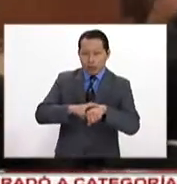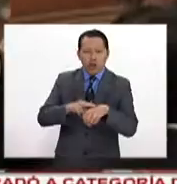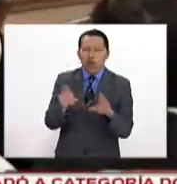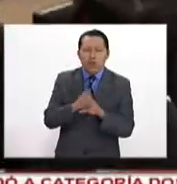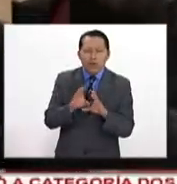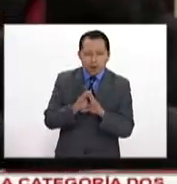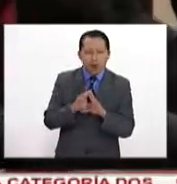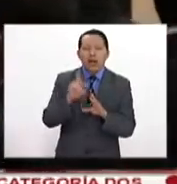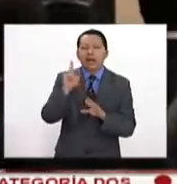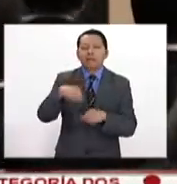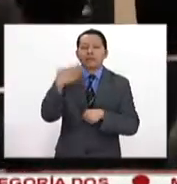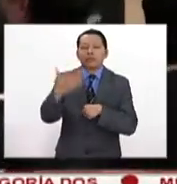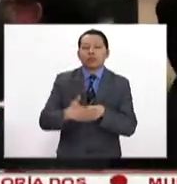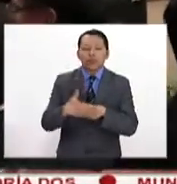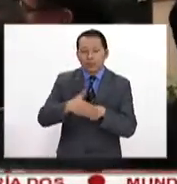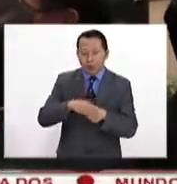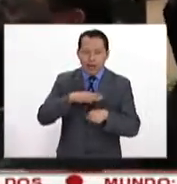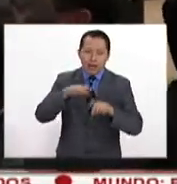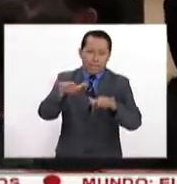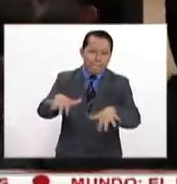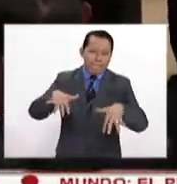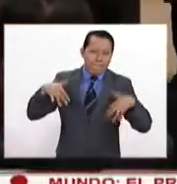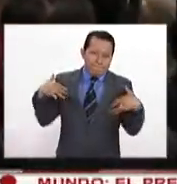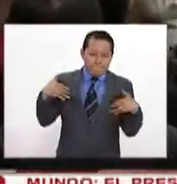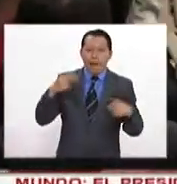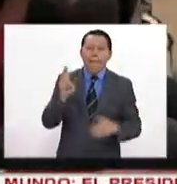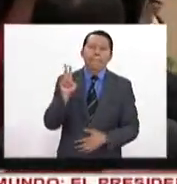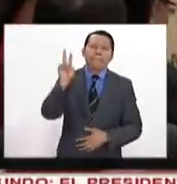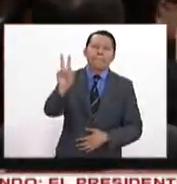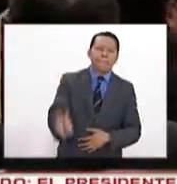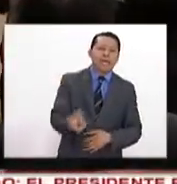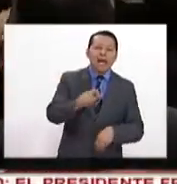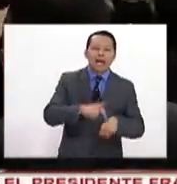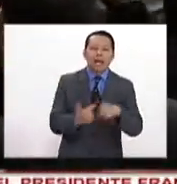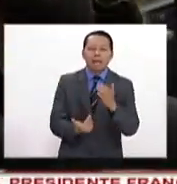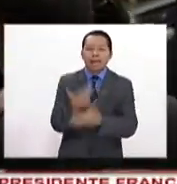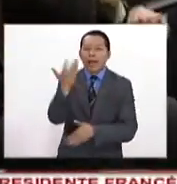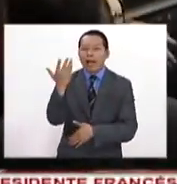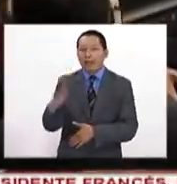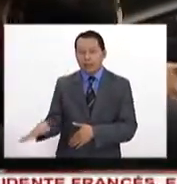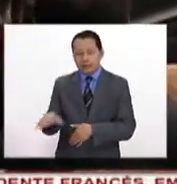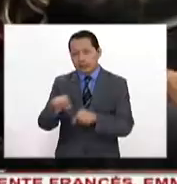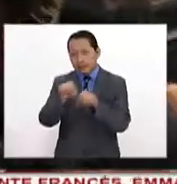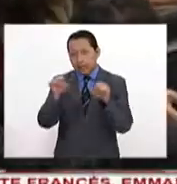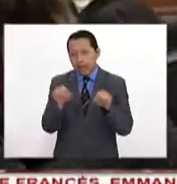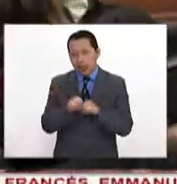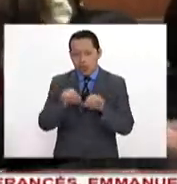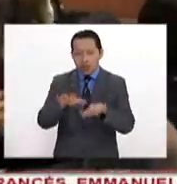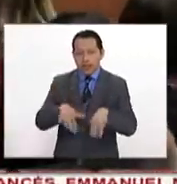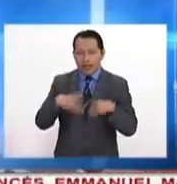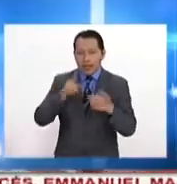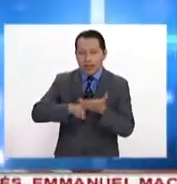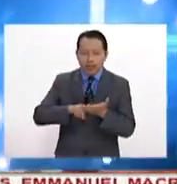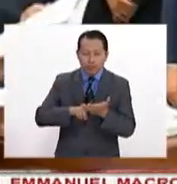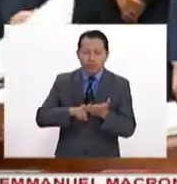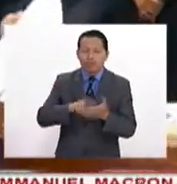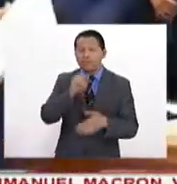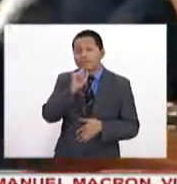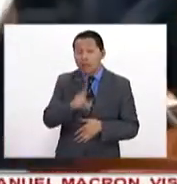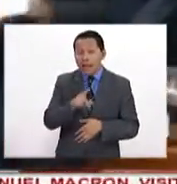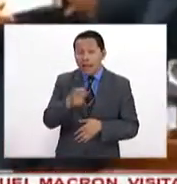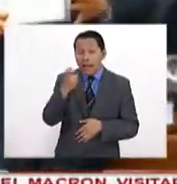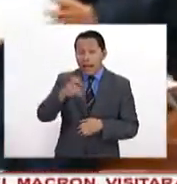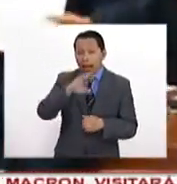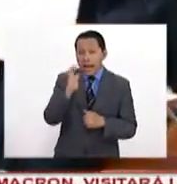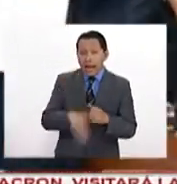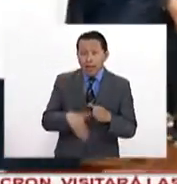El acto se realizará en sesión solemne el próximo viernes a las 10 de la mañana en el Salón de Sesiones del Congreso. Al terminar este